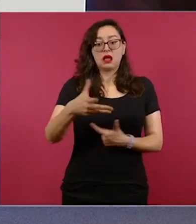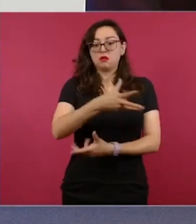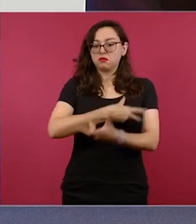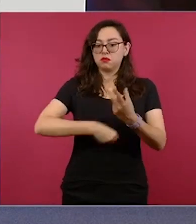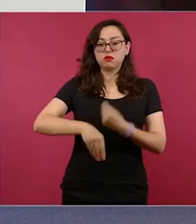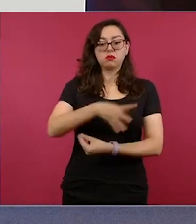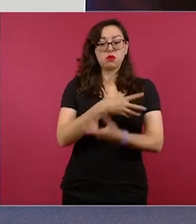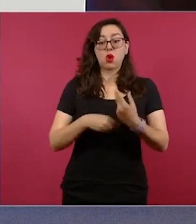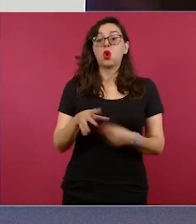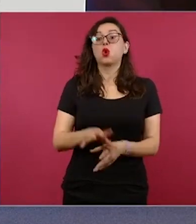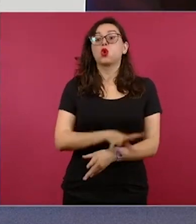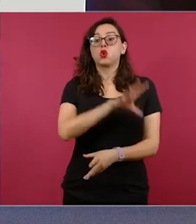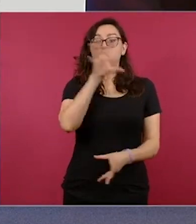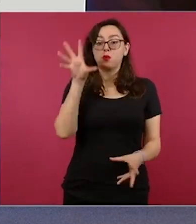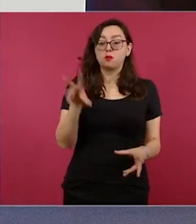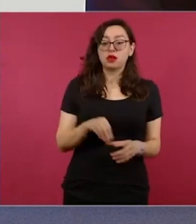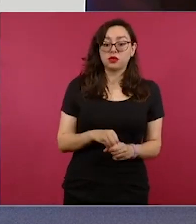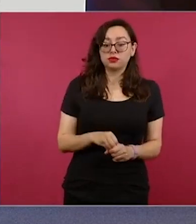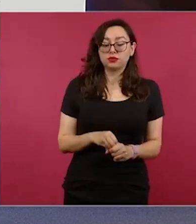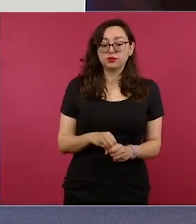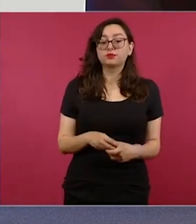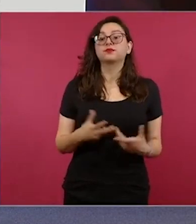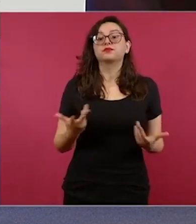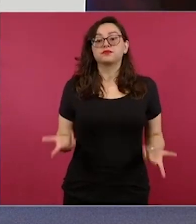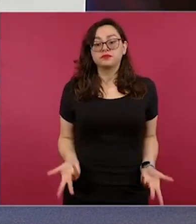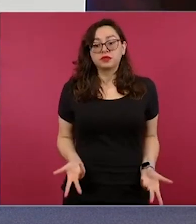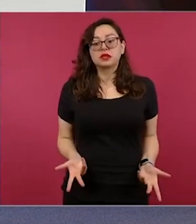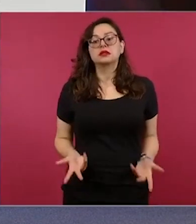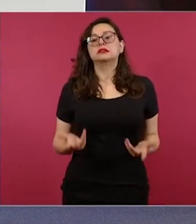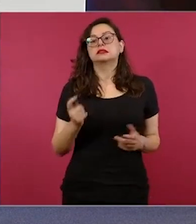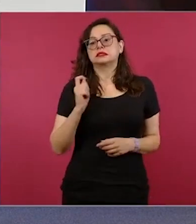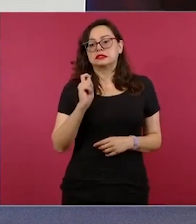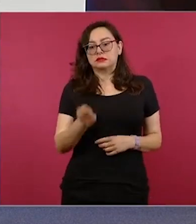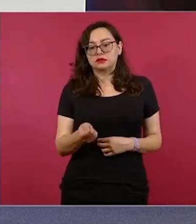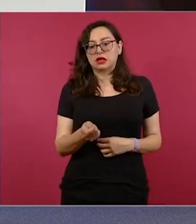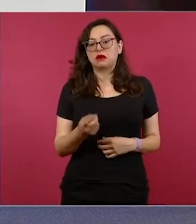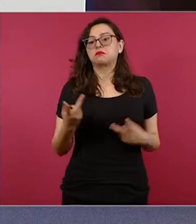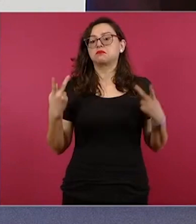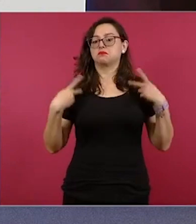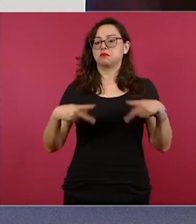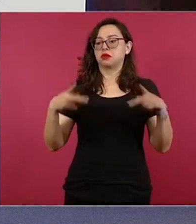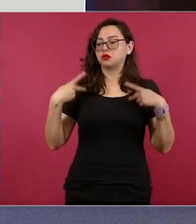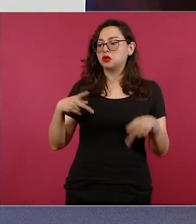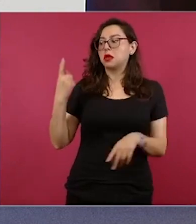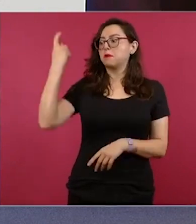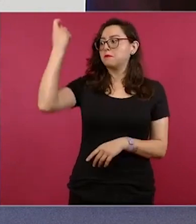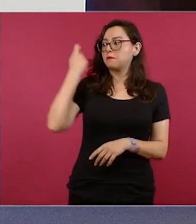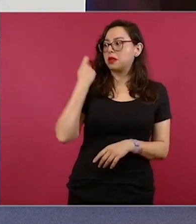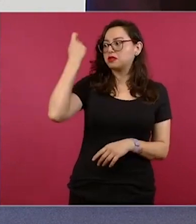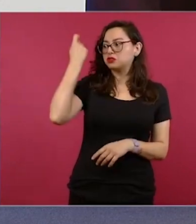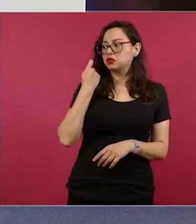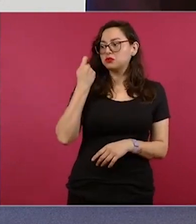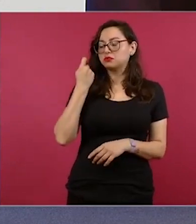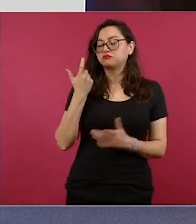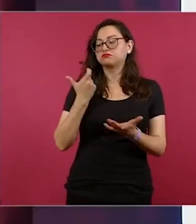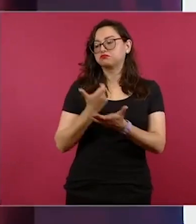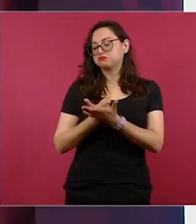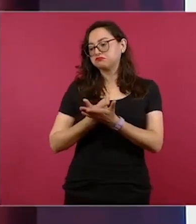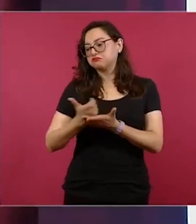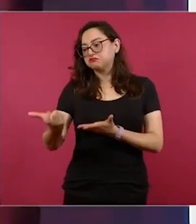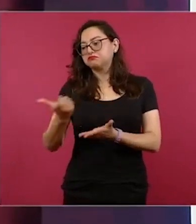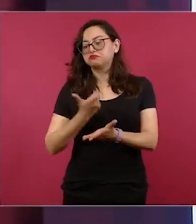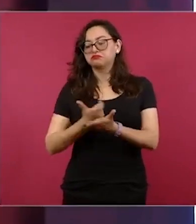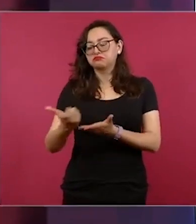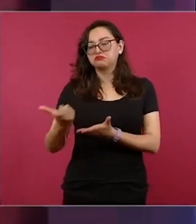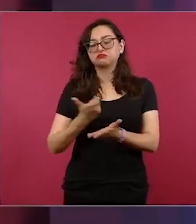último salario es decir las personas que se han señalado que ganaban 10,000 que se estaban pensionado con 6,000 y que el fondo de pensiones para el bienestar les